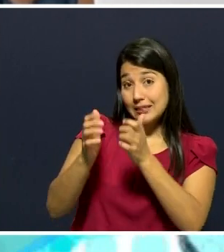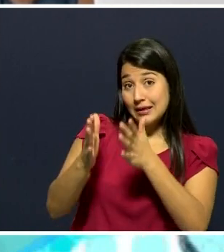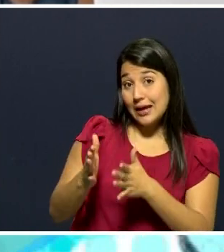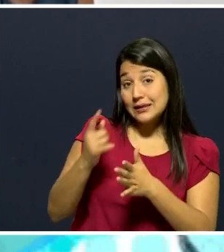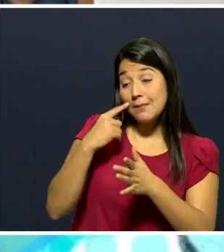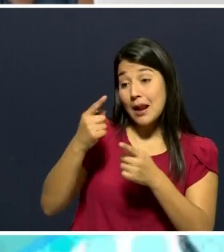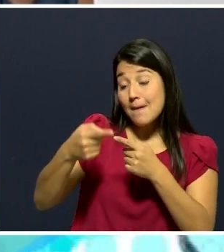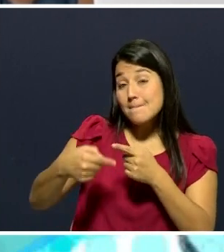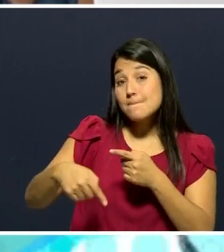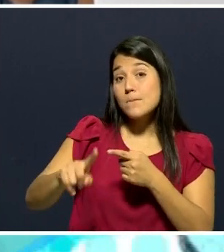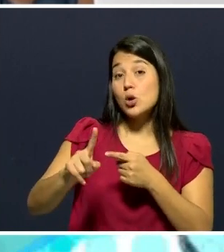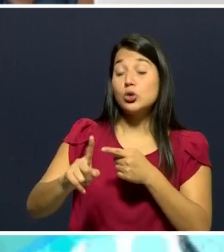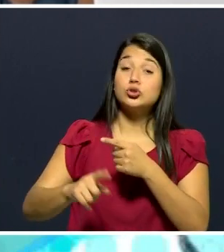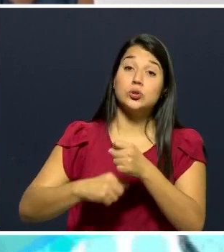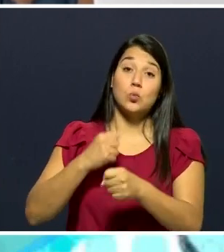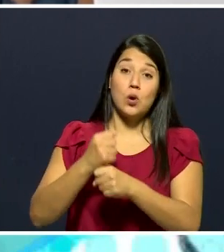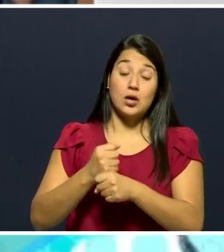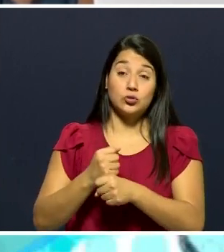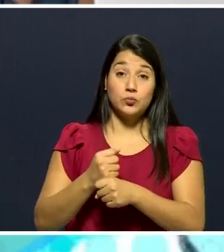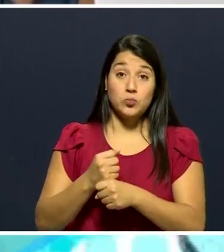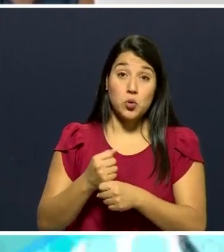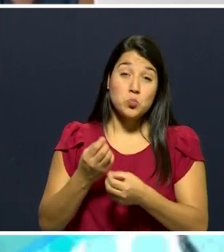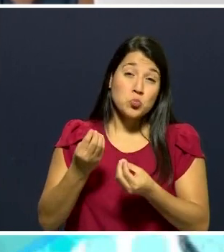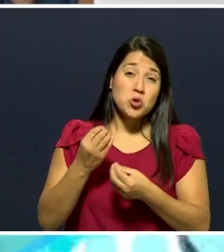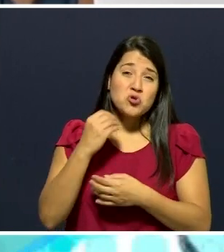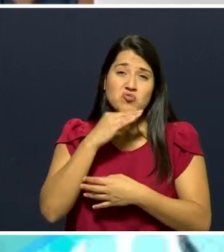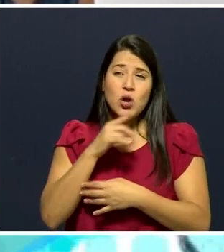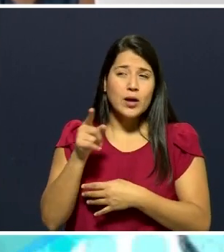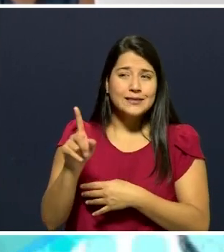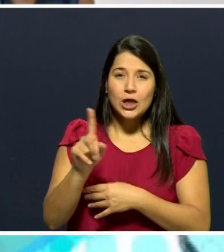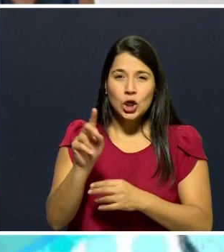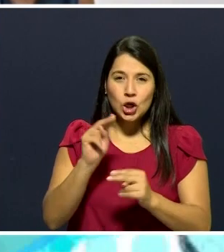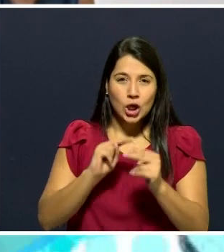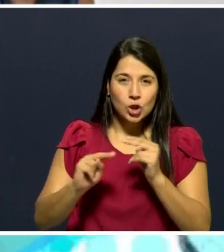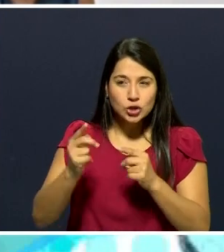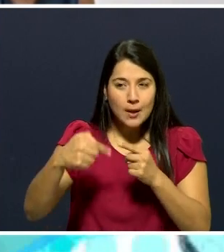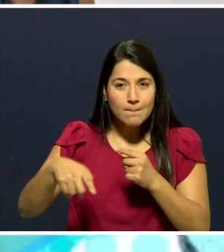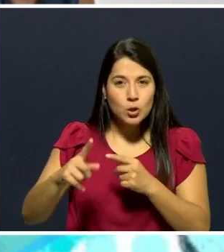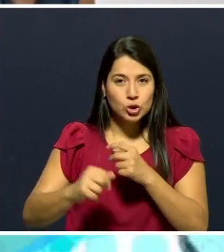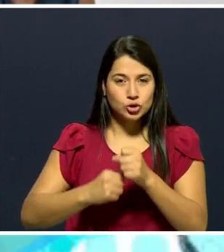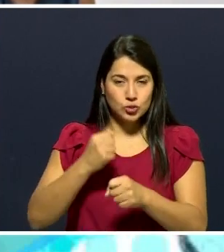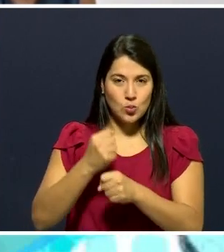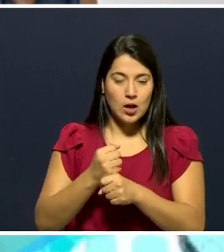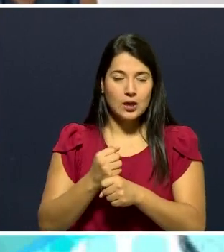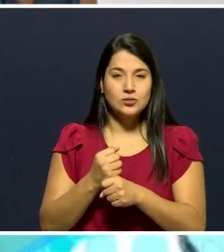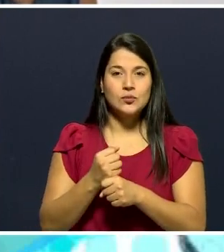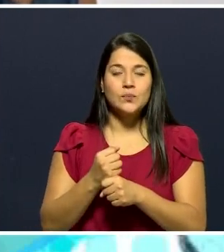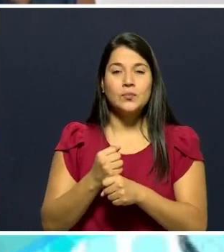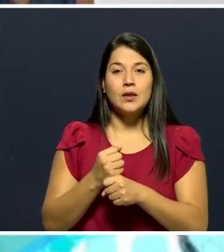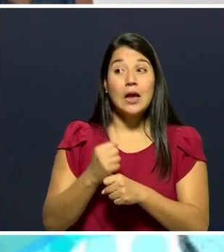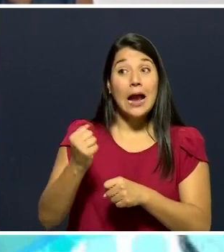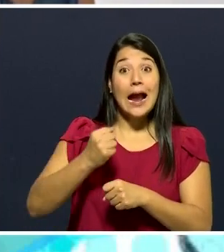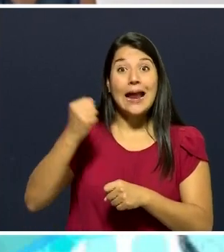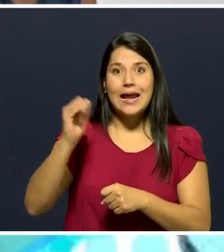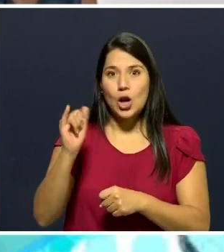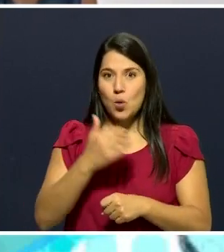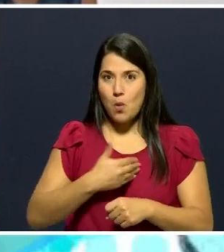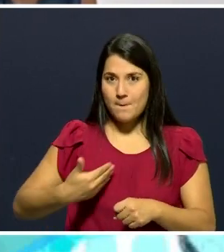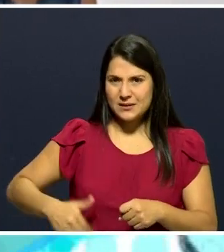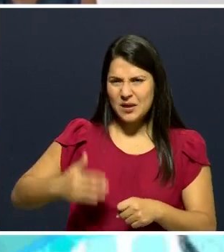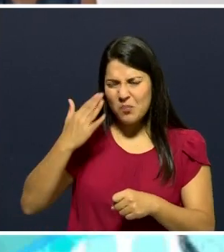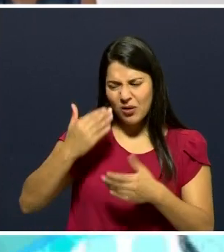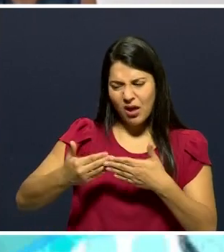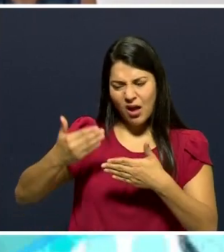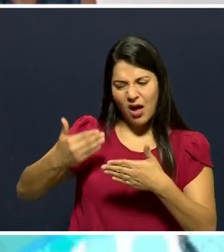la siguiente legislatura. Sería muy extraño que ella no negociara ese papel en el siguiente año, tras el fracaso de los